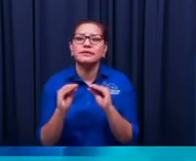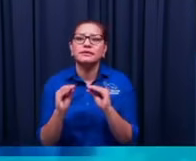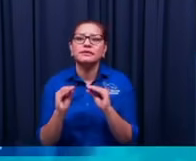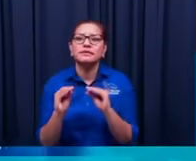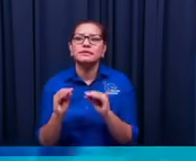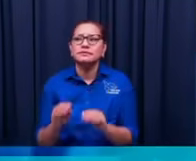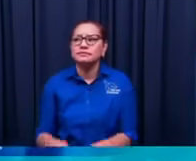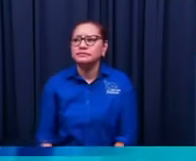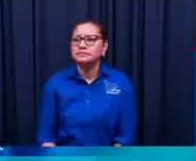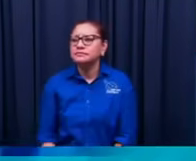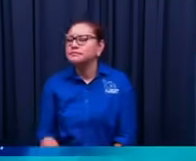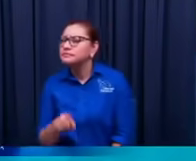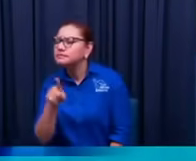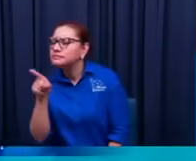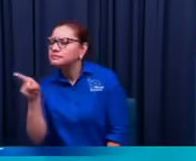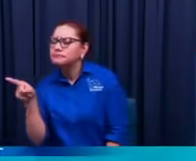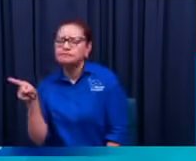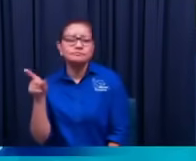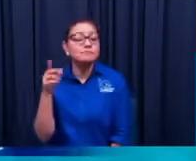¿Ah?